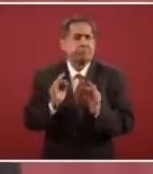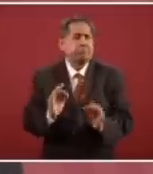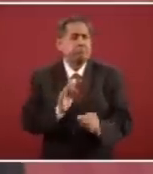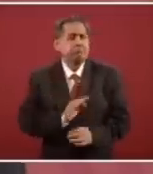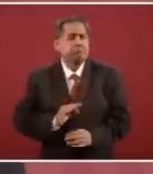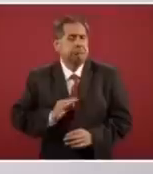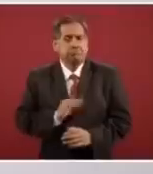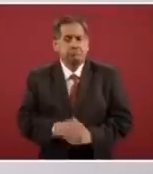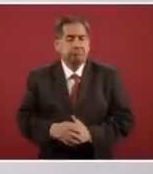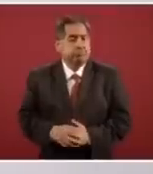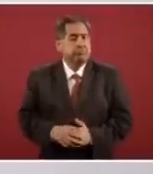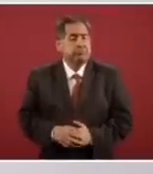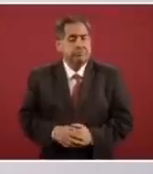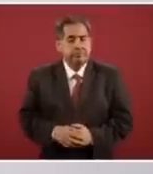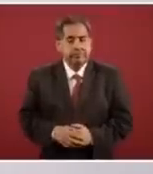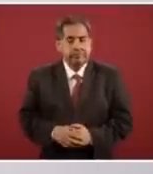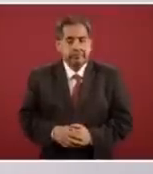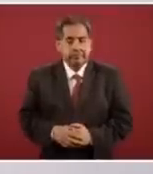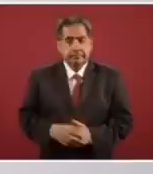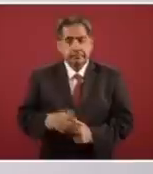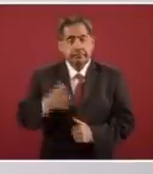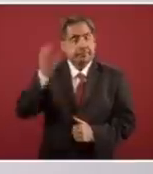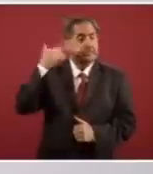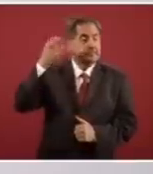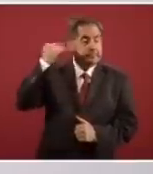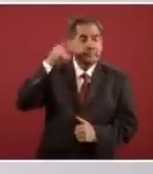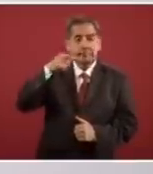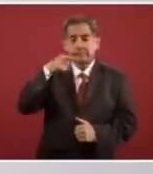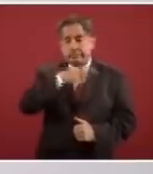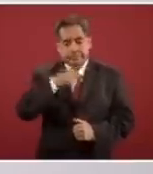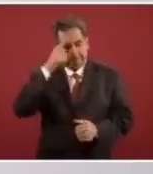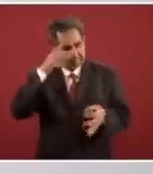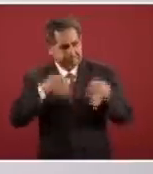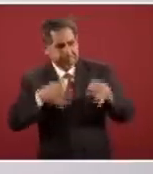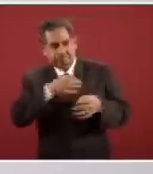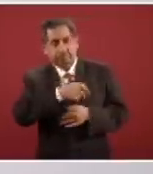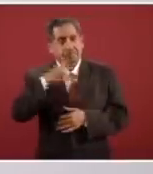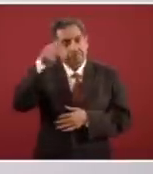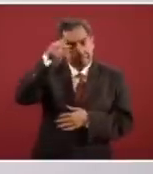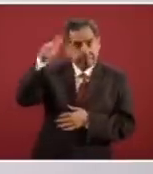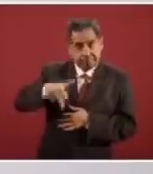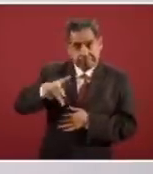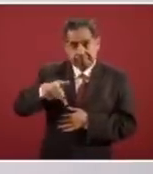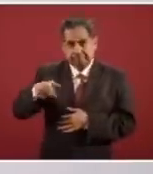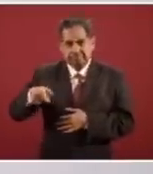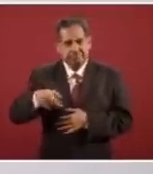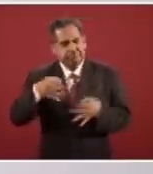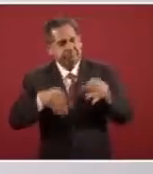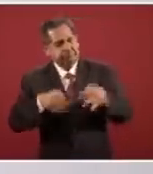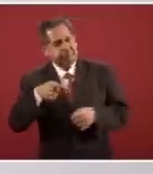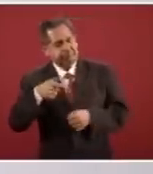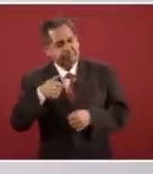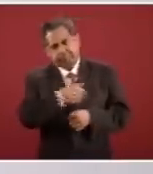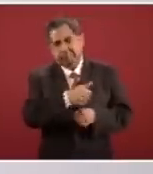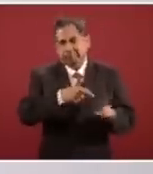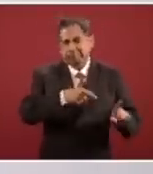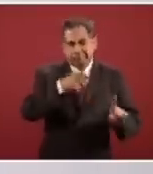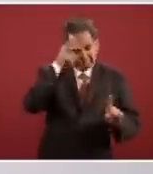Cuando estaban excomulgando a Hidalgo, les dijo a los que lo